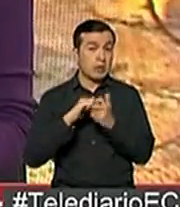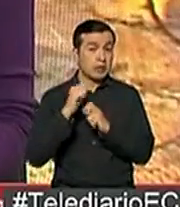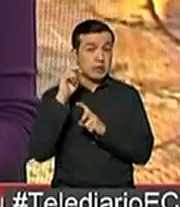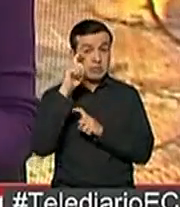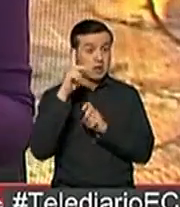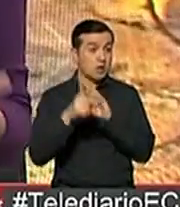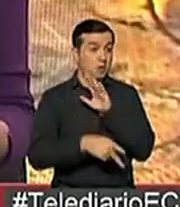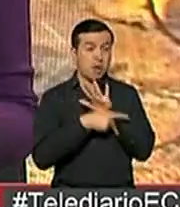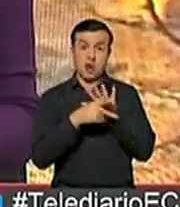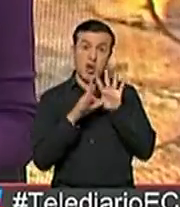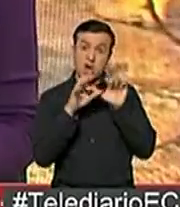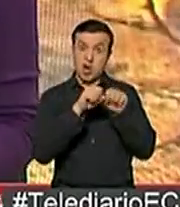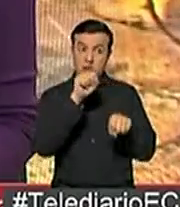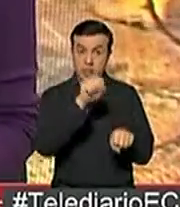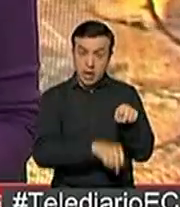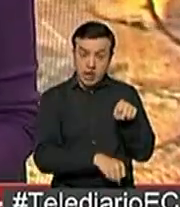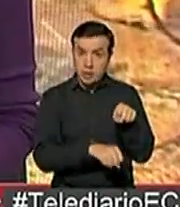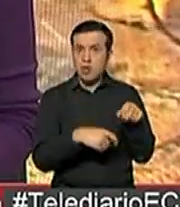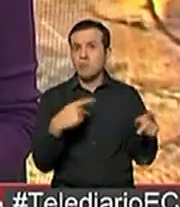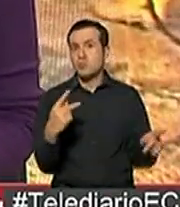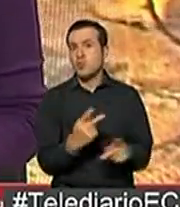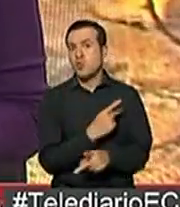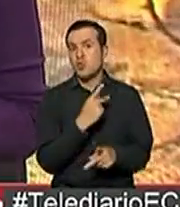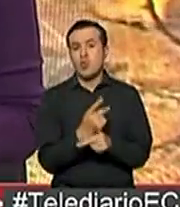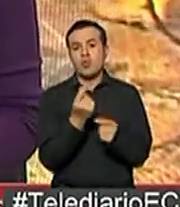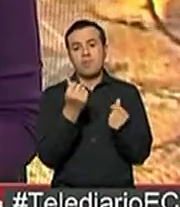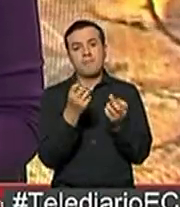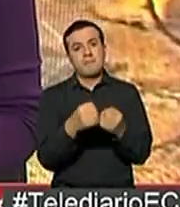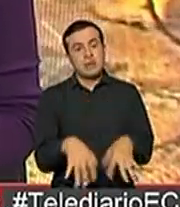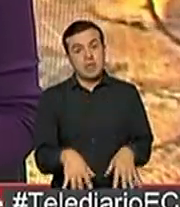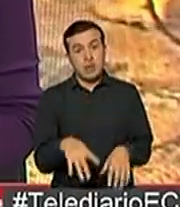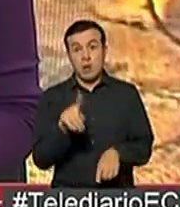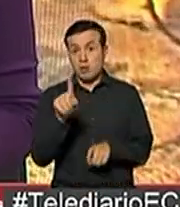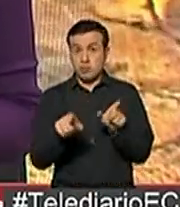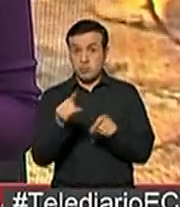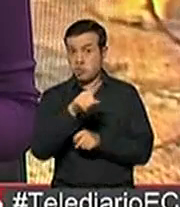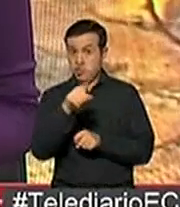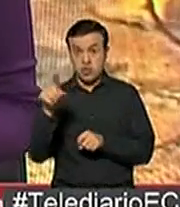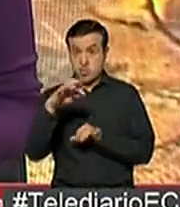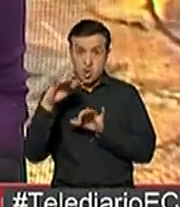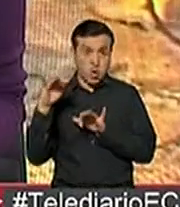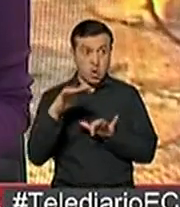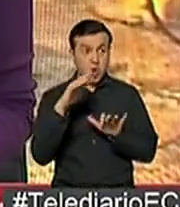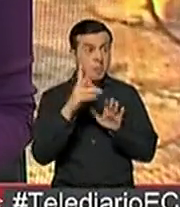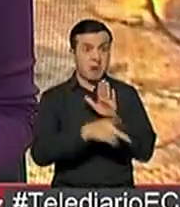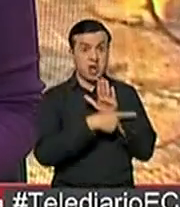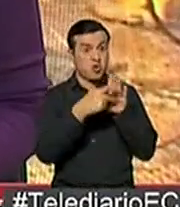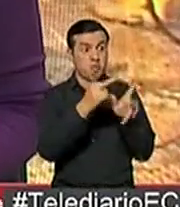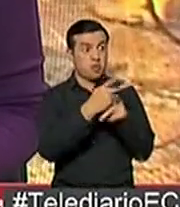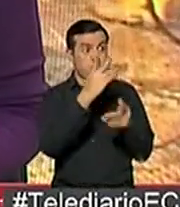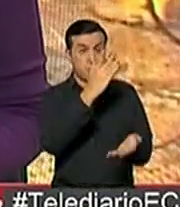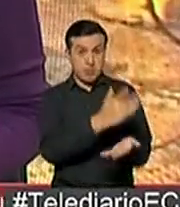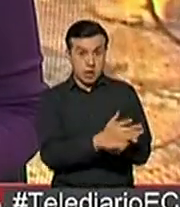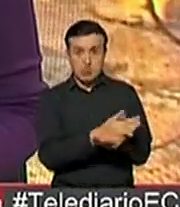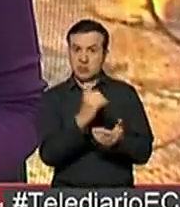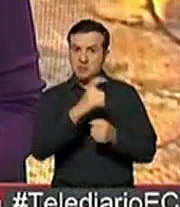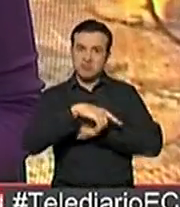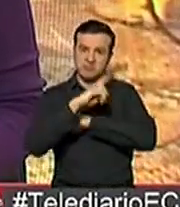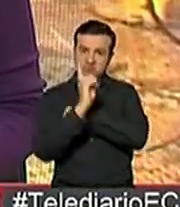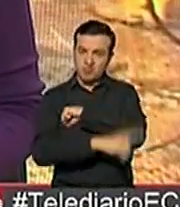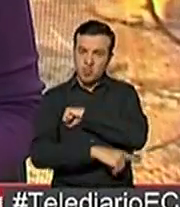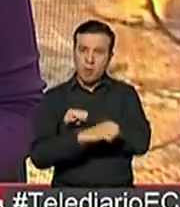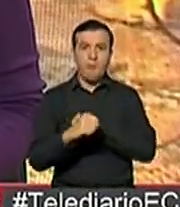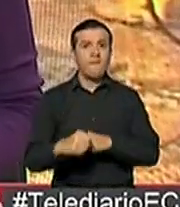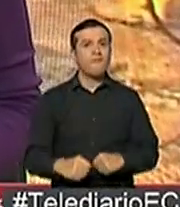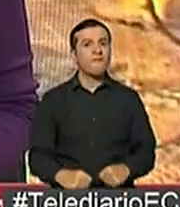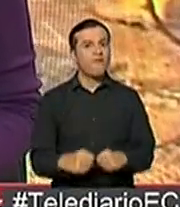que son pilares para los ingresos del estado a quienes se atrevan a entorpecer las actividades petroleras se les debe aplicar todo